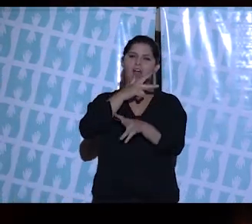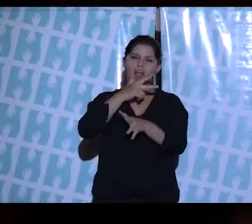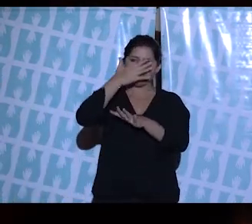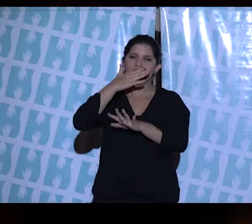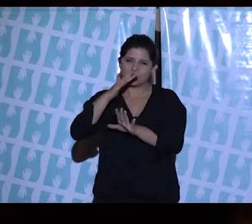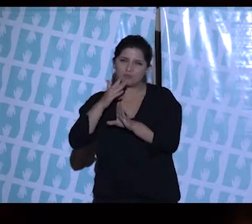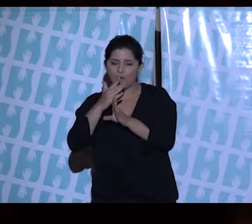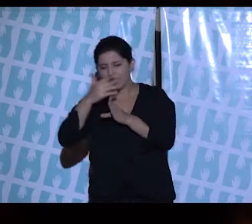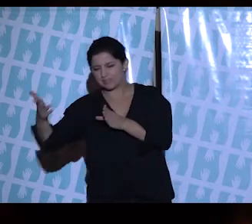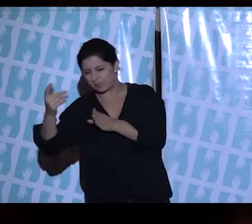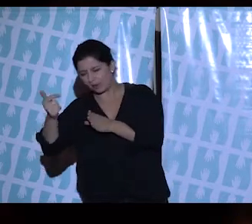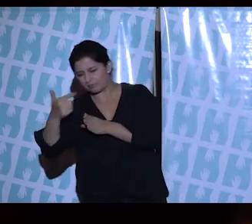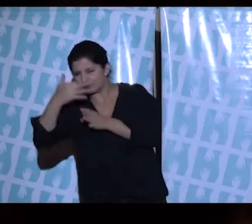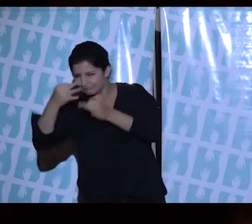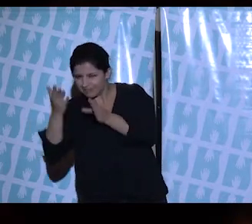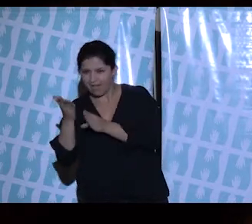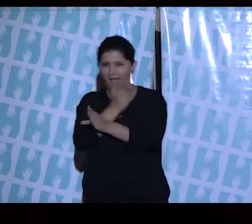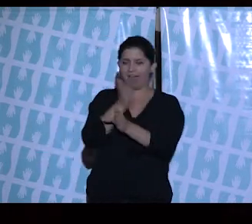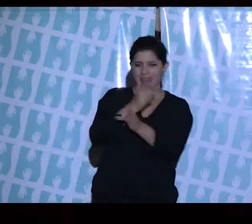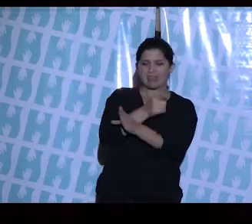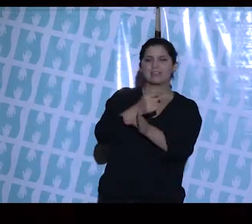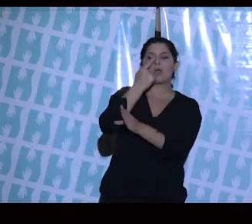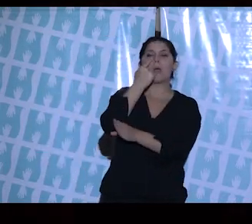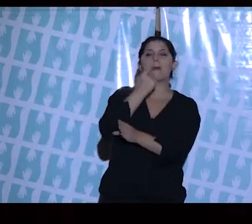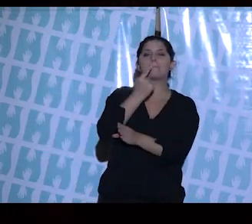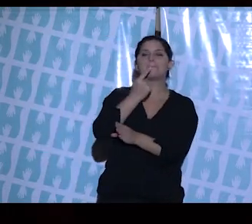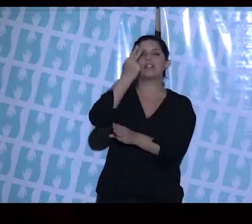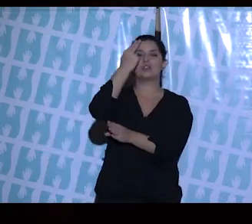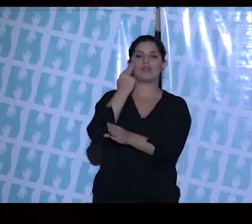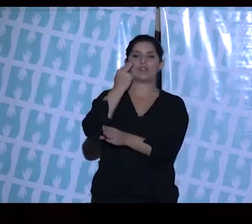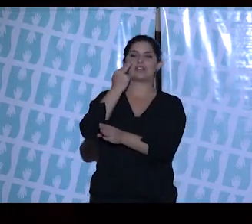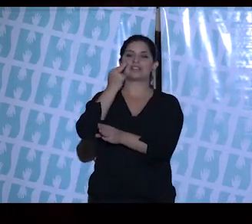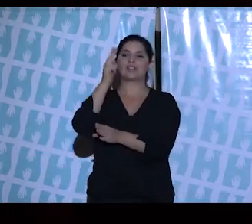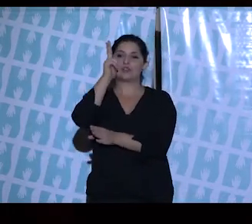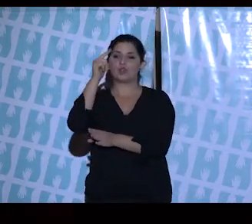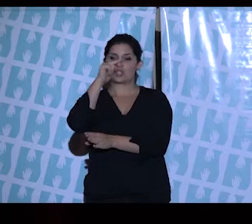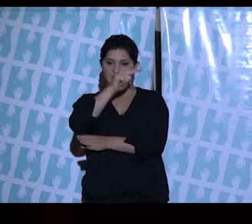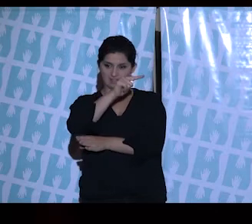de que fue anterior, porque fue en 1987,